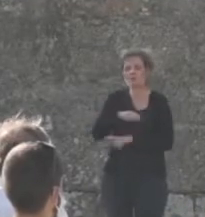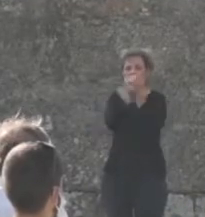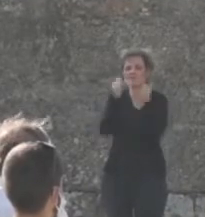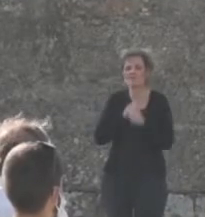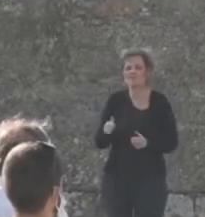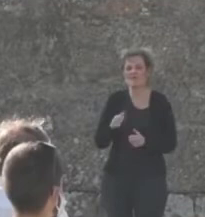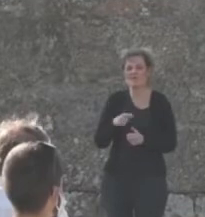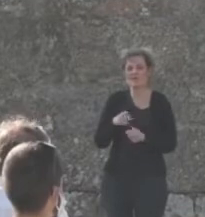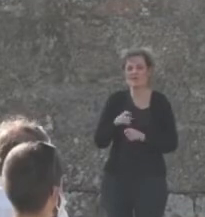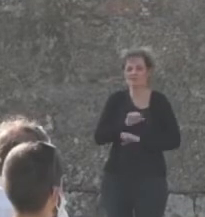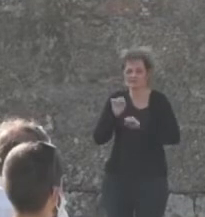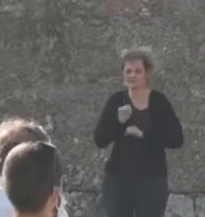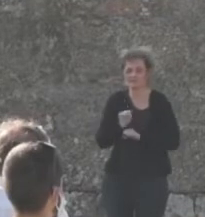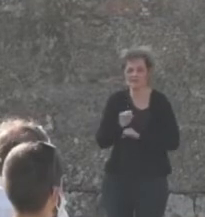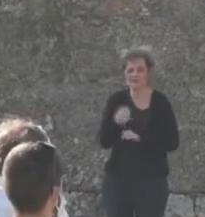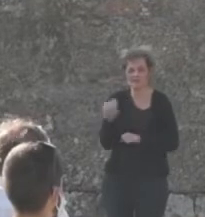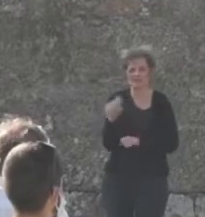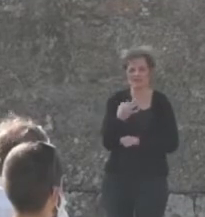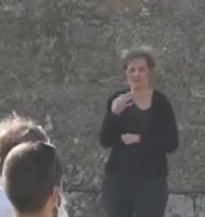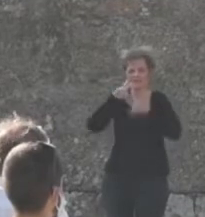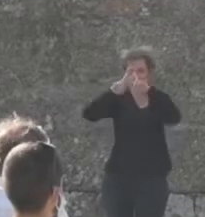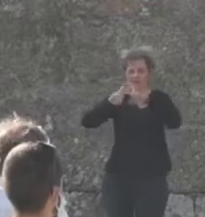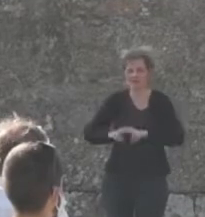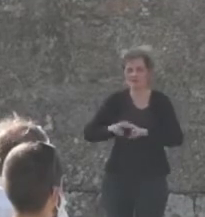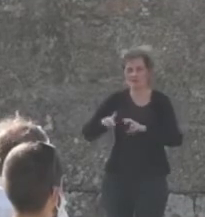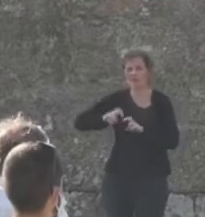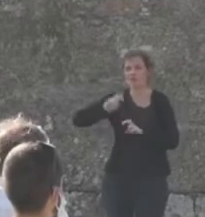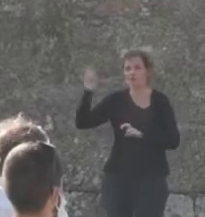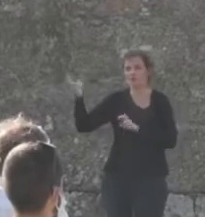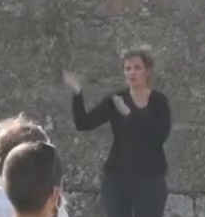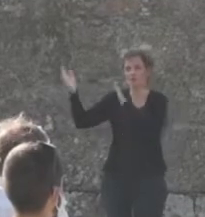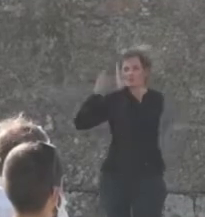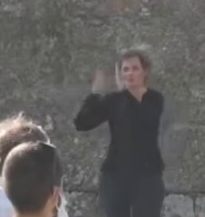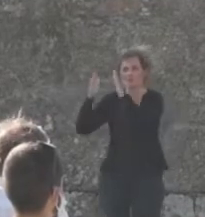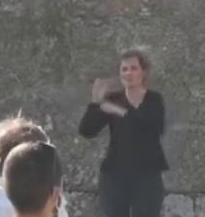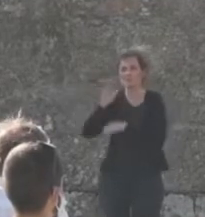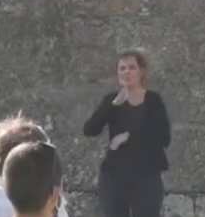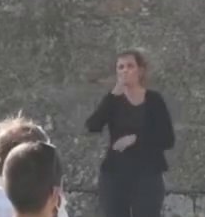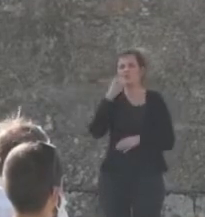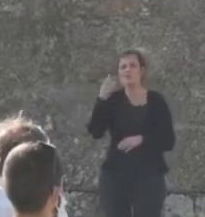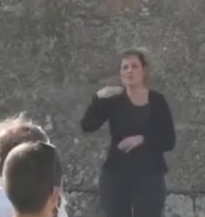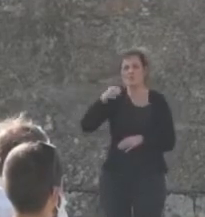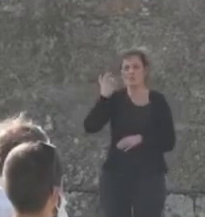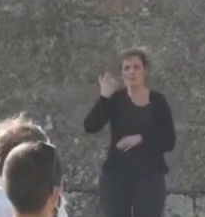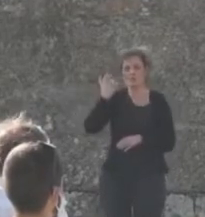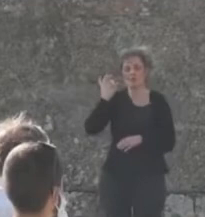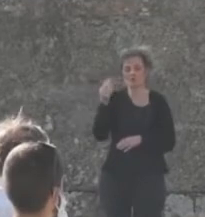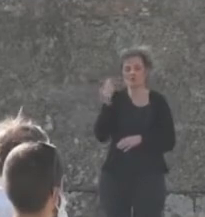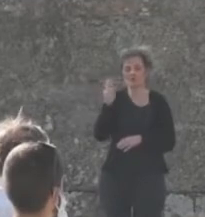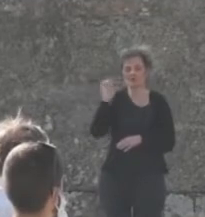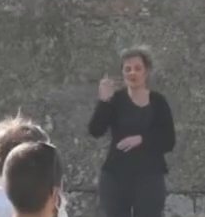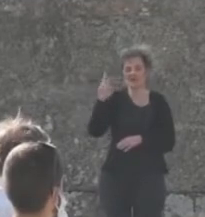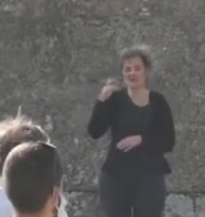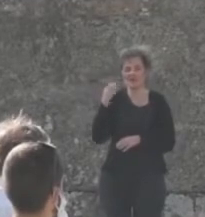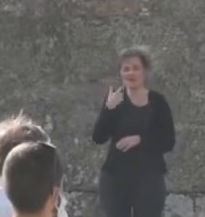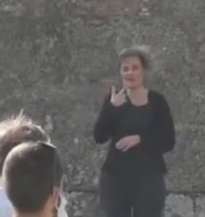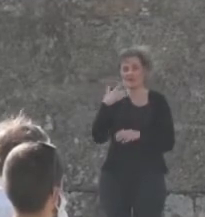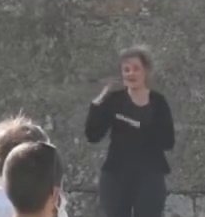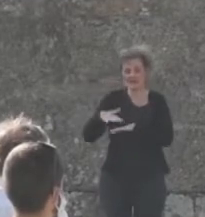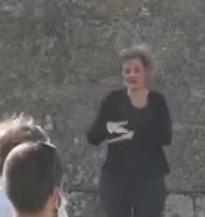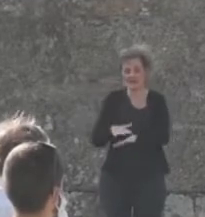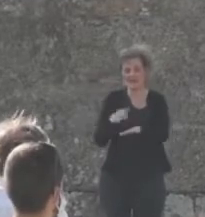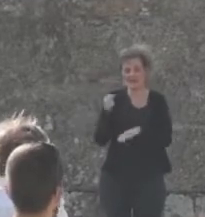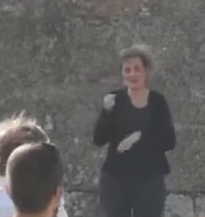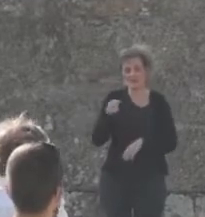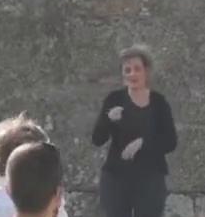de resistencia que habería que analizar noutro momento, xa que Mosquera, dinos que para non ser rabaño,